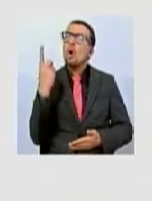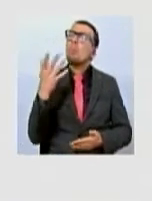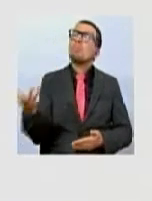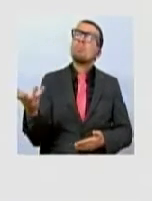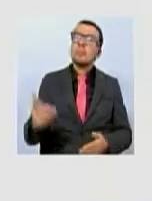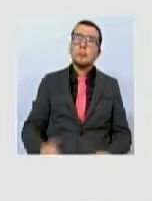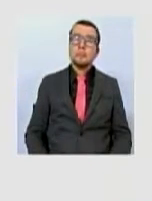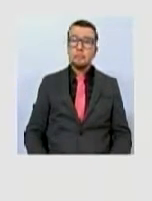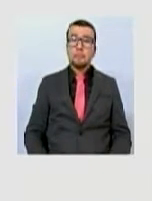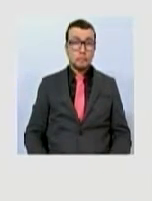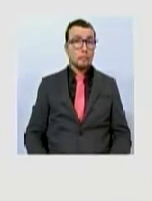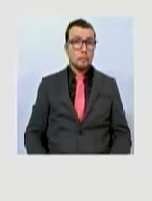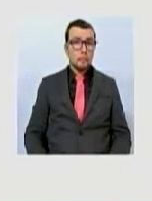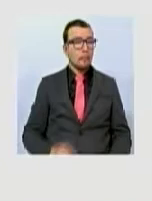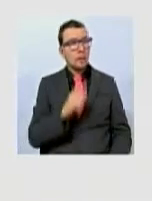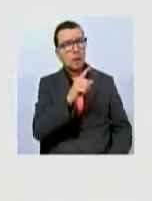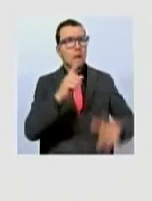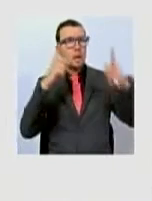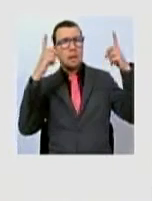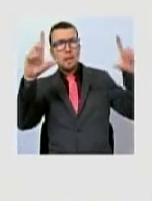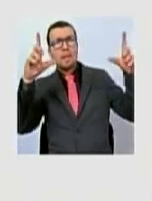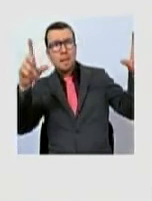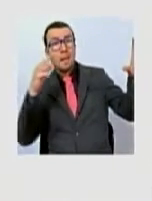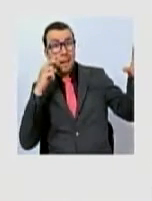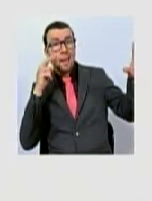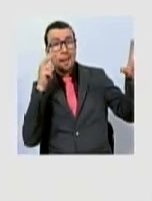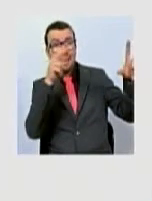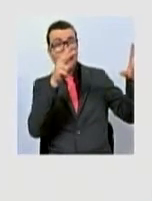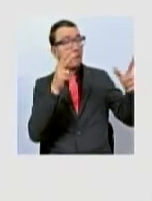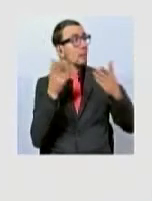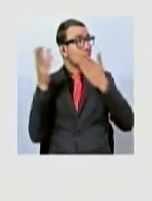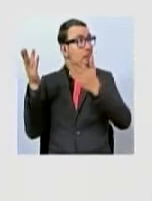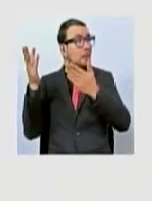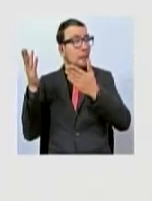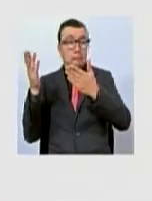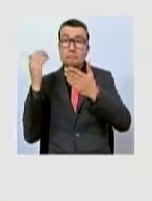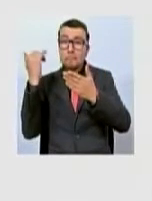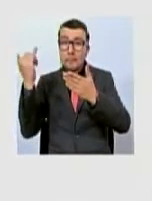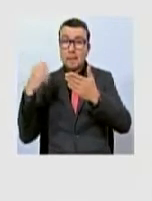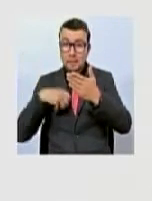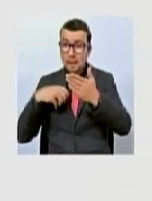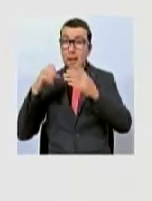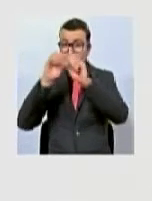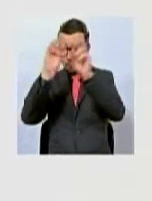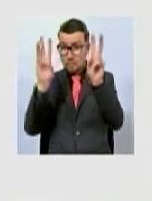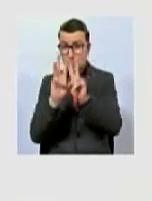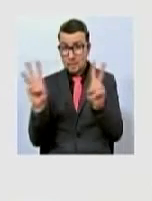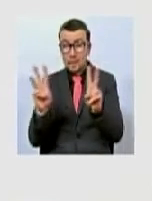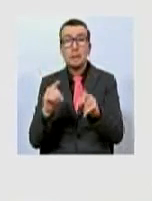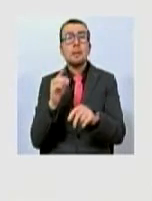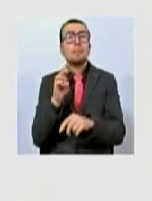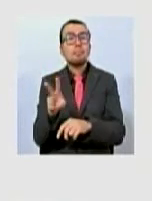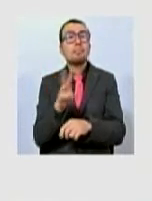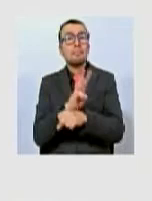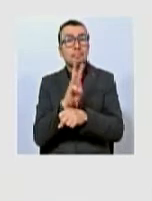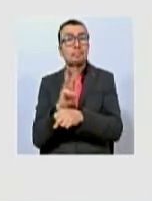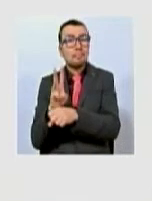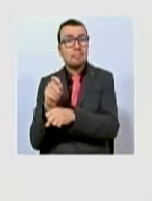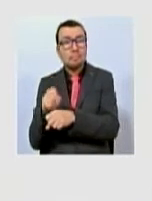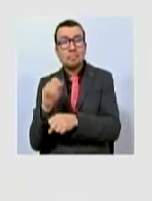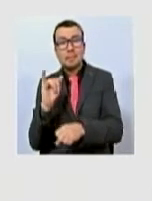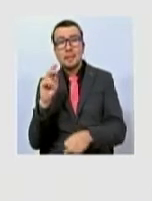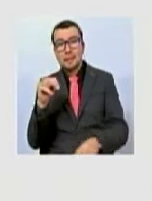bueno, en pantalla ahorita estamos viendo precisamente la página web del INVIMA, ¿cierto? Cuando adquirimos un